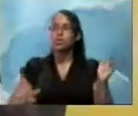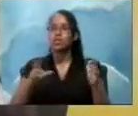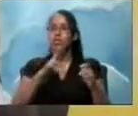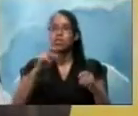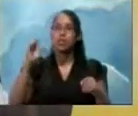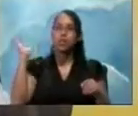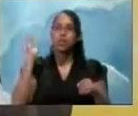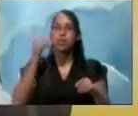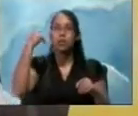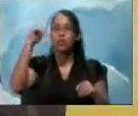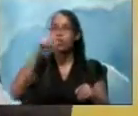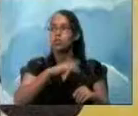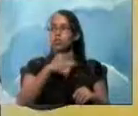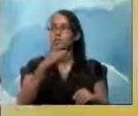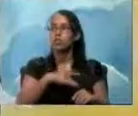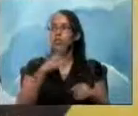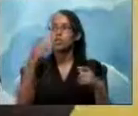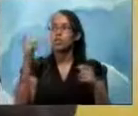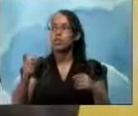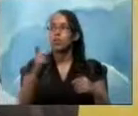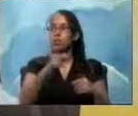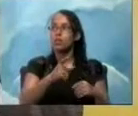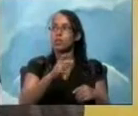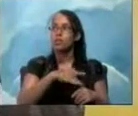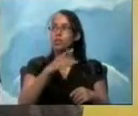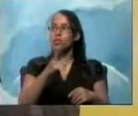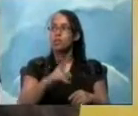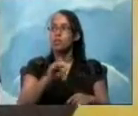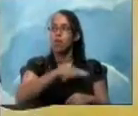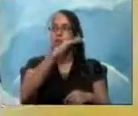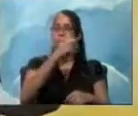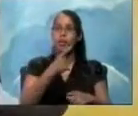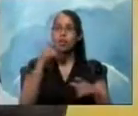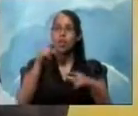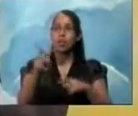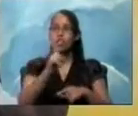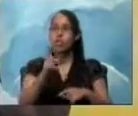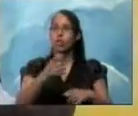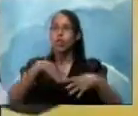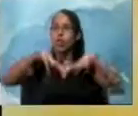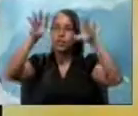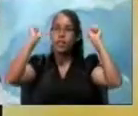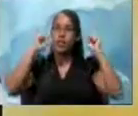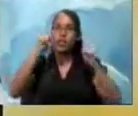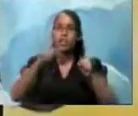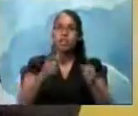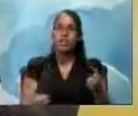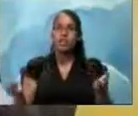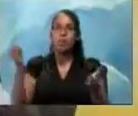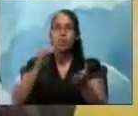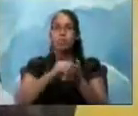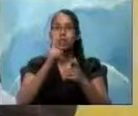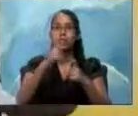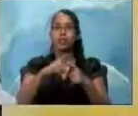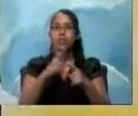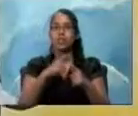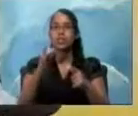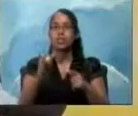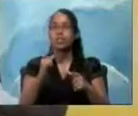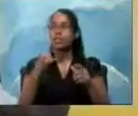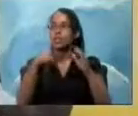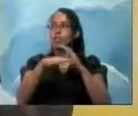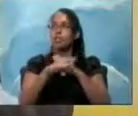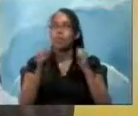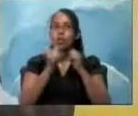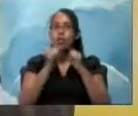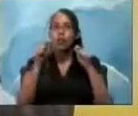en un sentido humano, sino en un sentido espiritual. Ellos no lo entendieron y se voltearon entonces y se fueron con